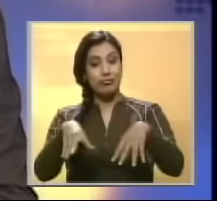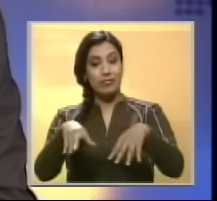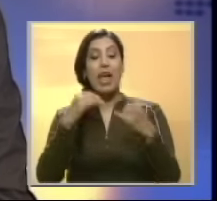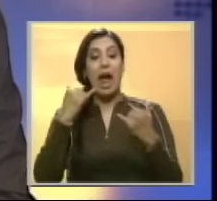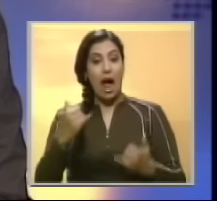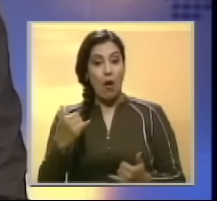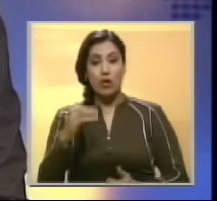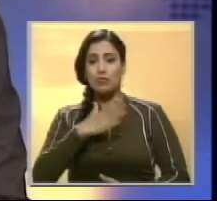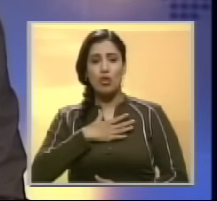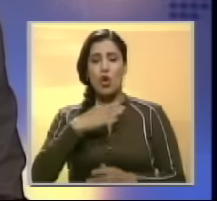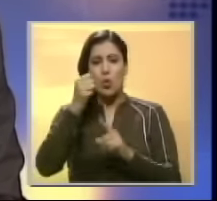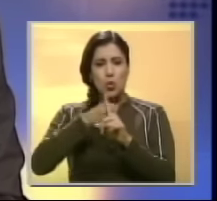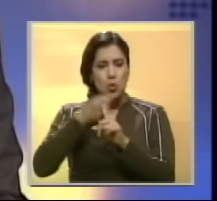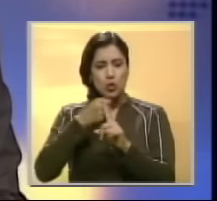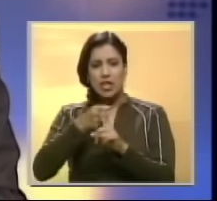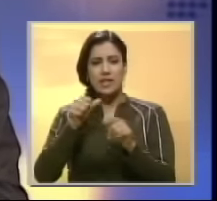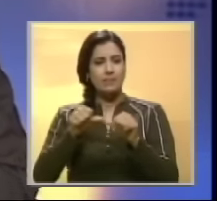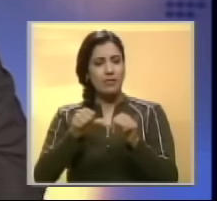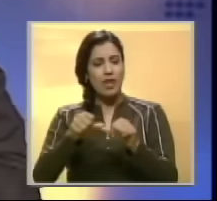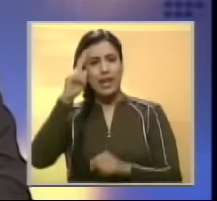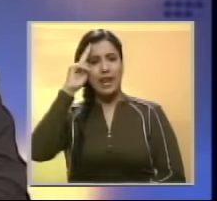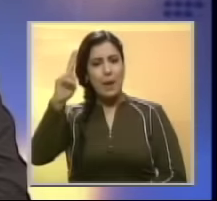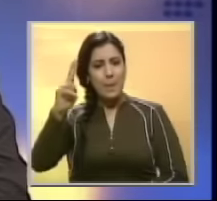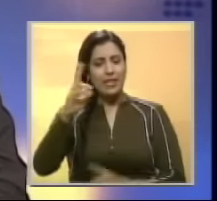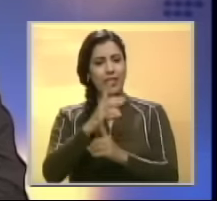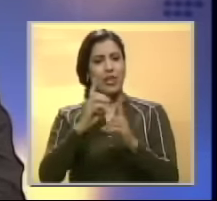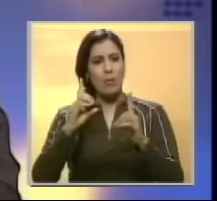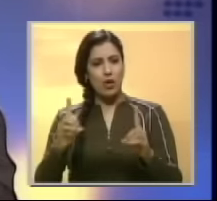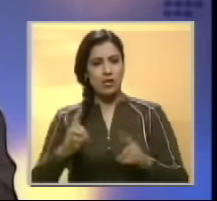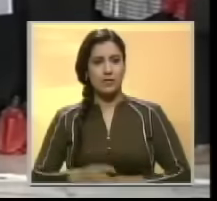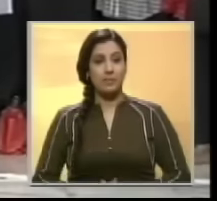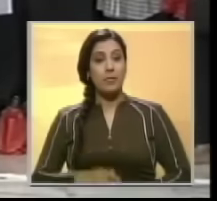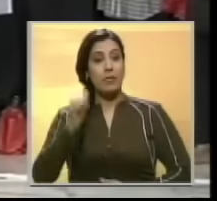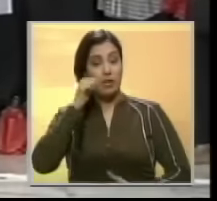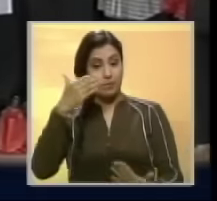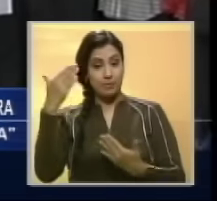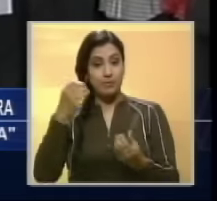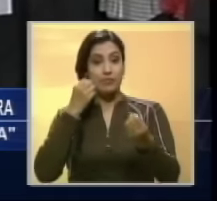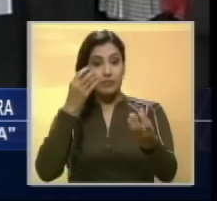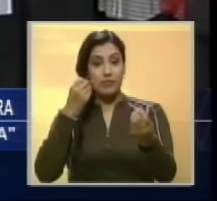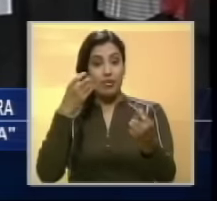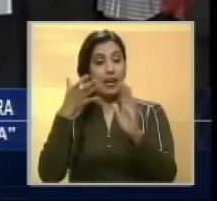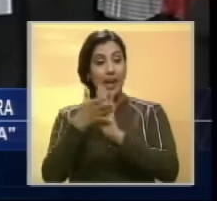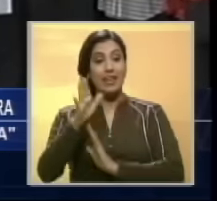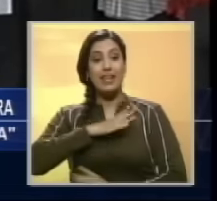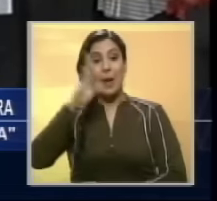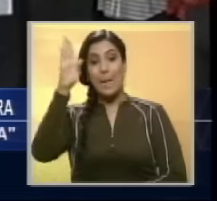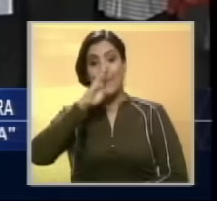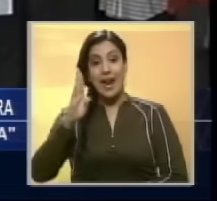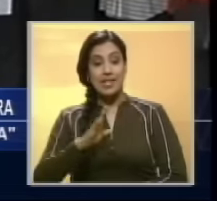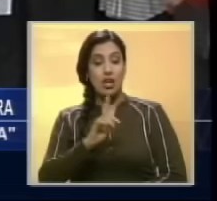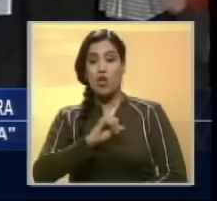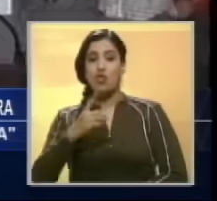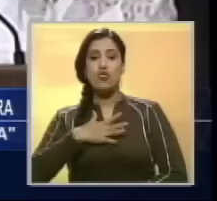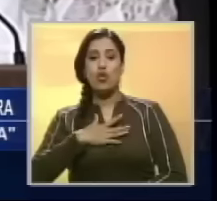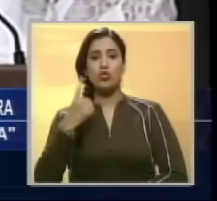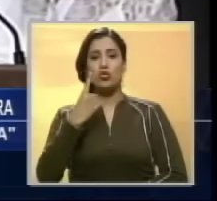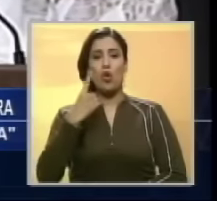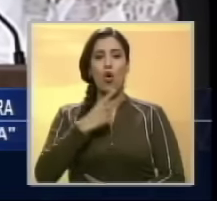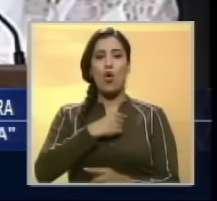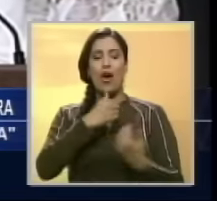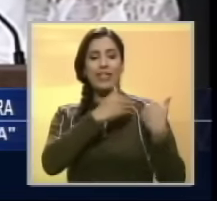afirmó que no desistirá en su lucha para que se respete la democracia rusf expresó que lo que está en juego en Brasil no es solo su